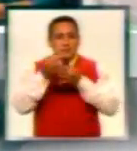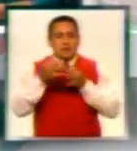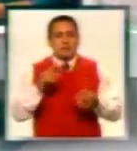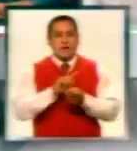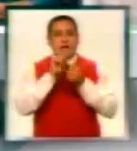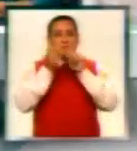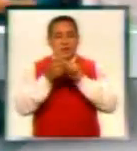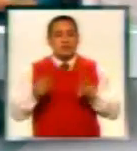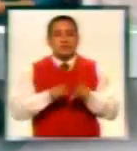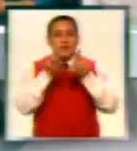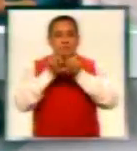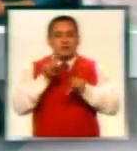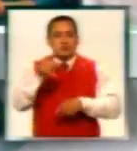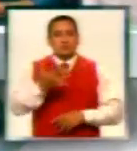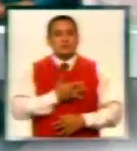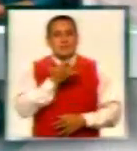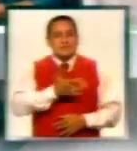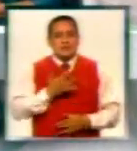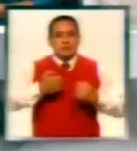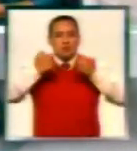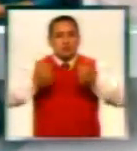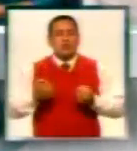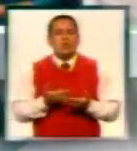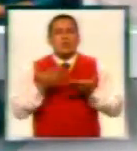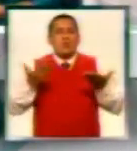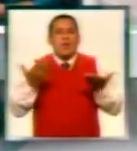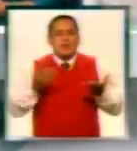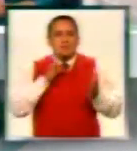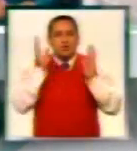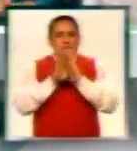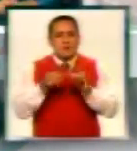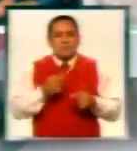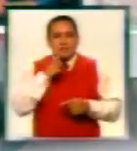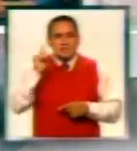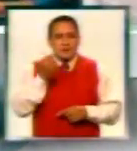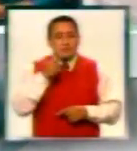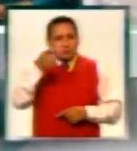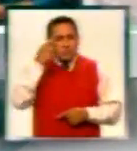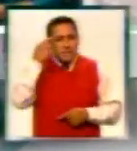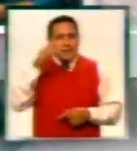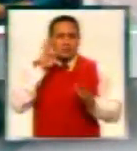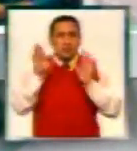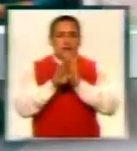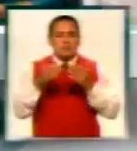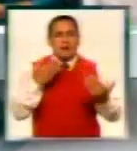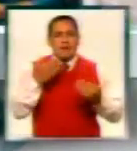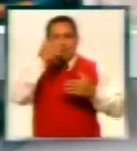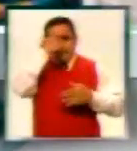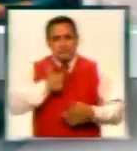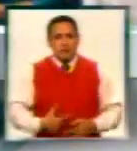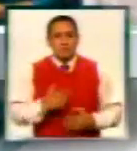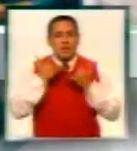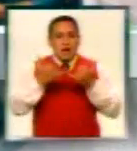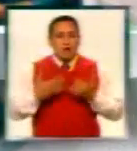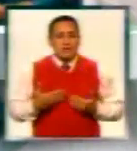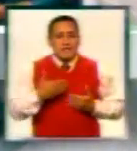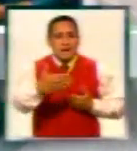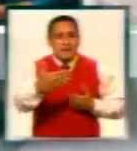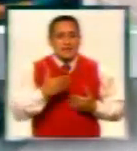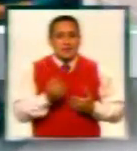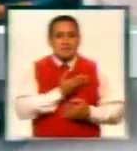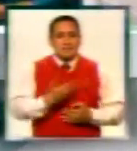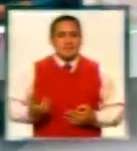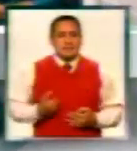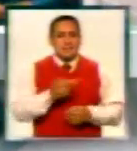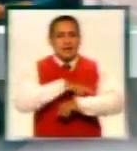cambiado su sentir y su posición. ¿Cuál debe ser o debería ser, a su juicio, la actitud de aquí en adelante del